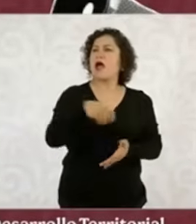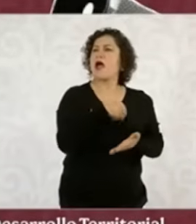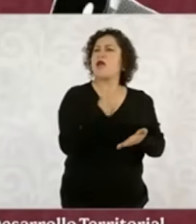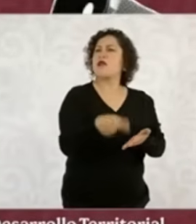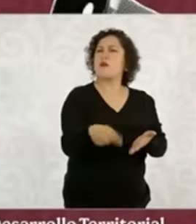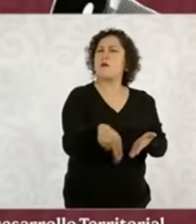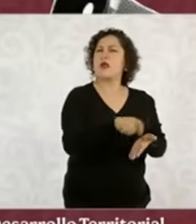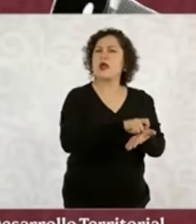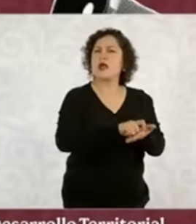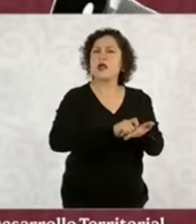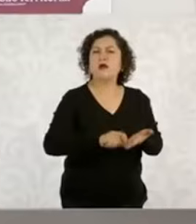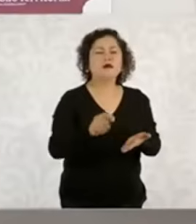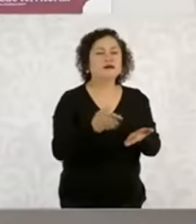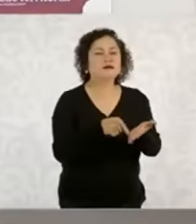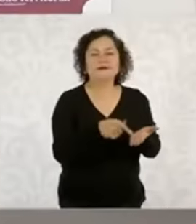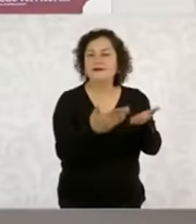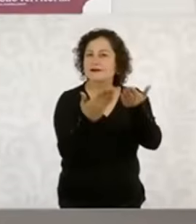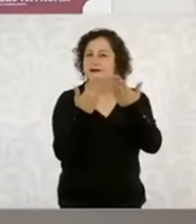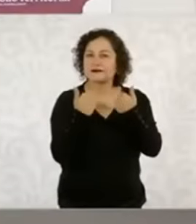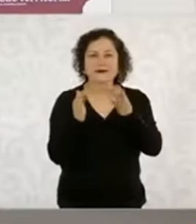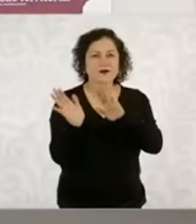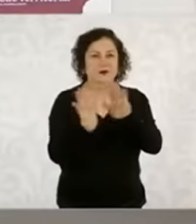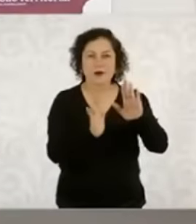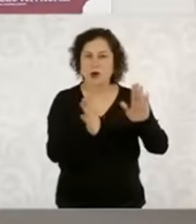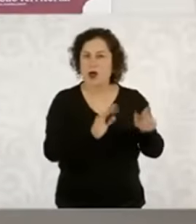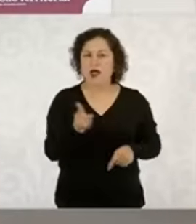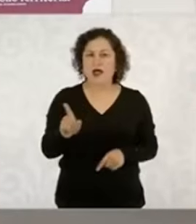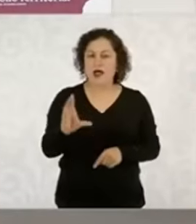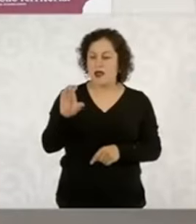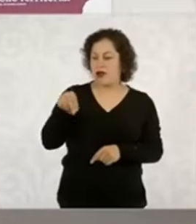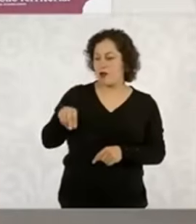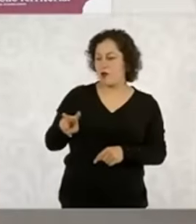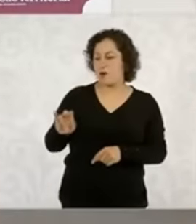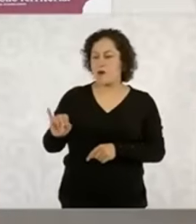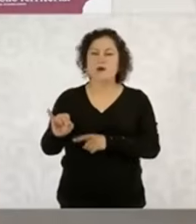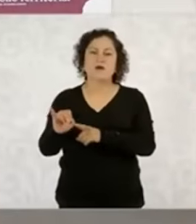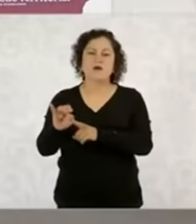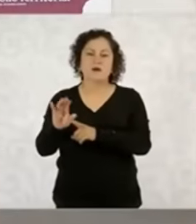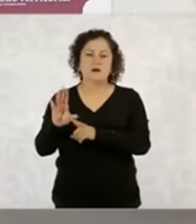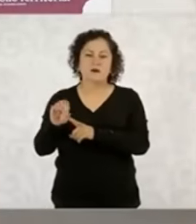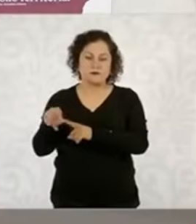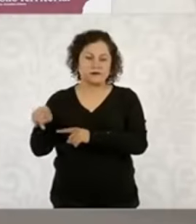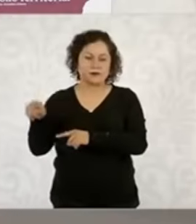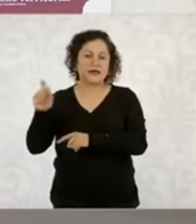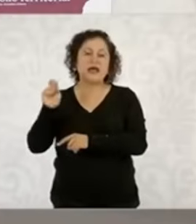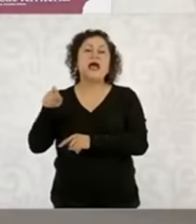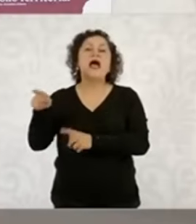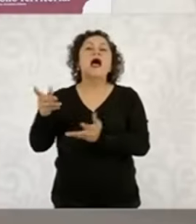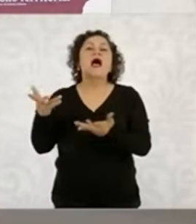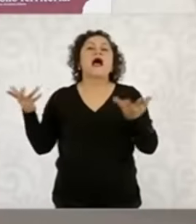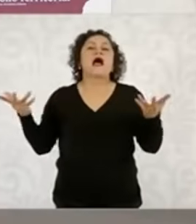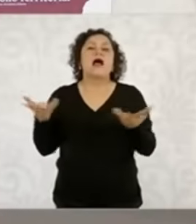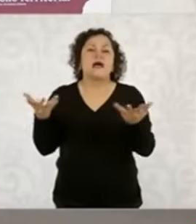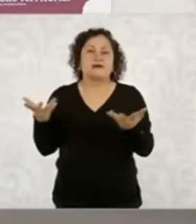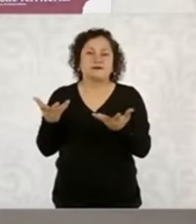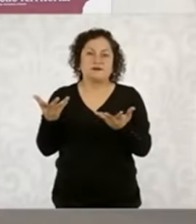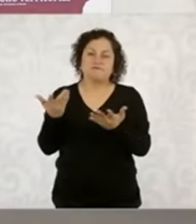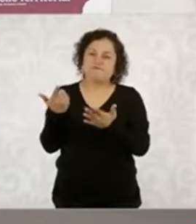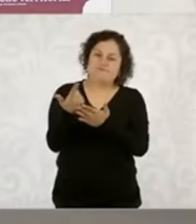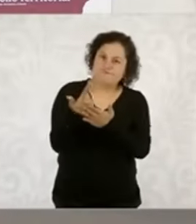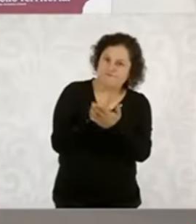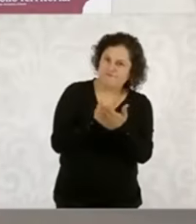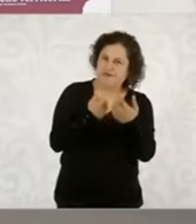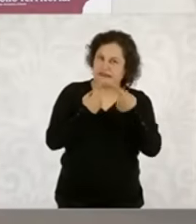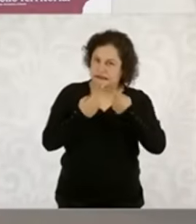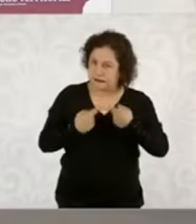Comisión Nacional de Vivienda nos va a explicar el director general Rodrigo Chávez cómo va a ser la incorporación al